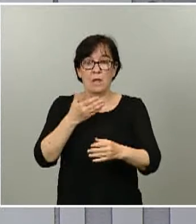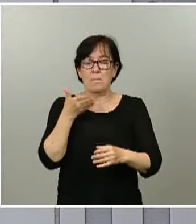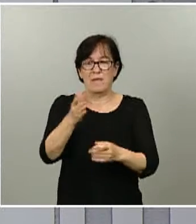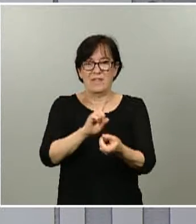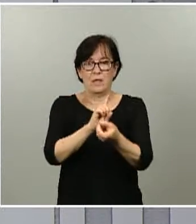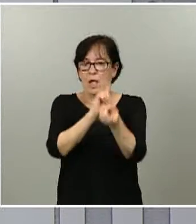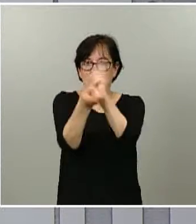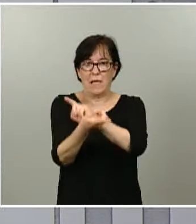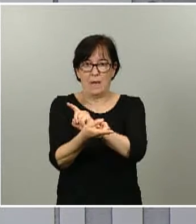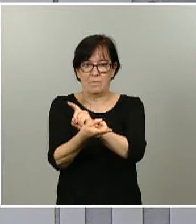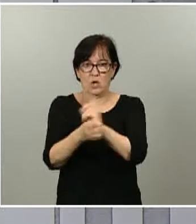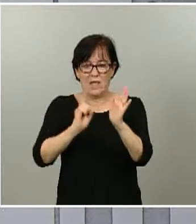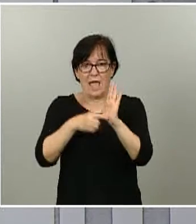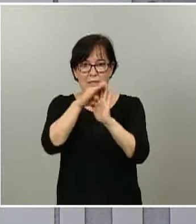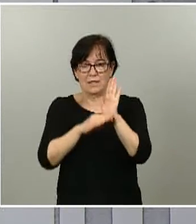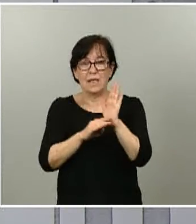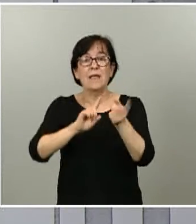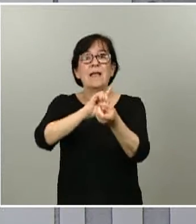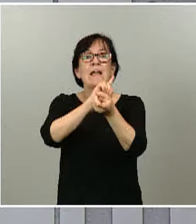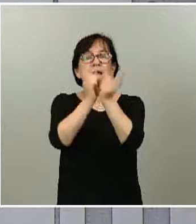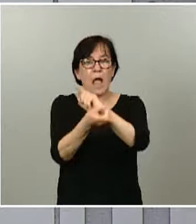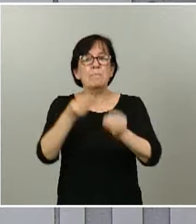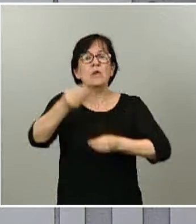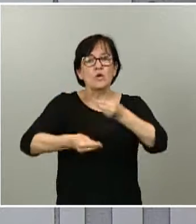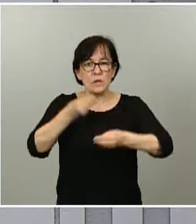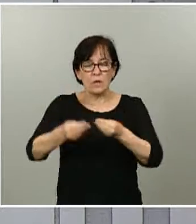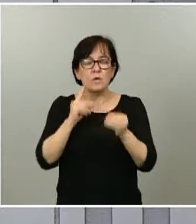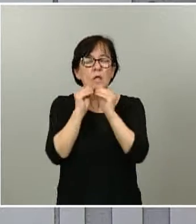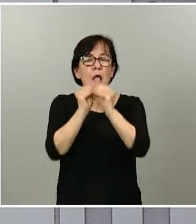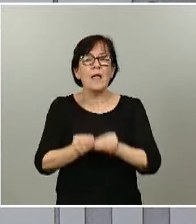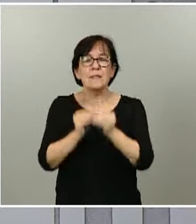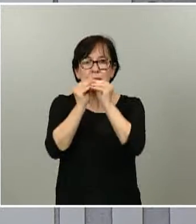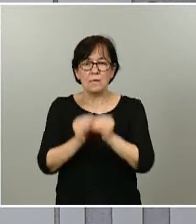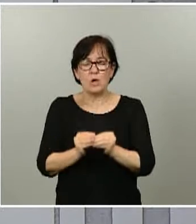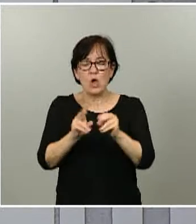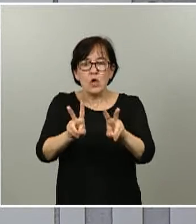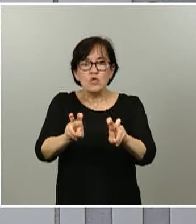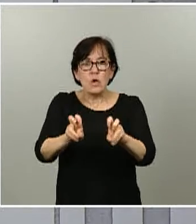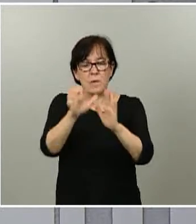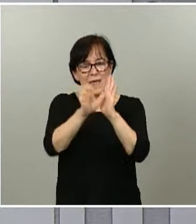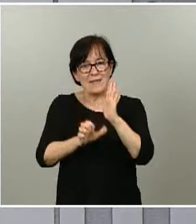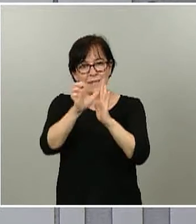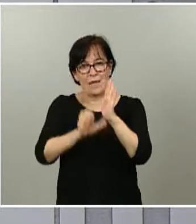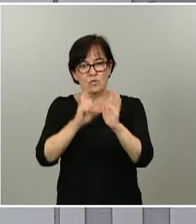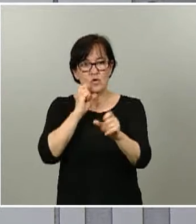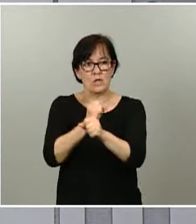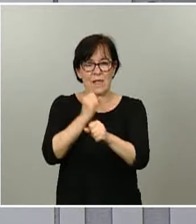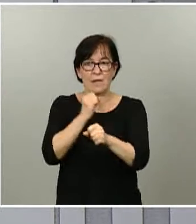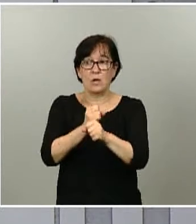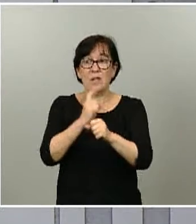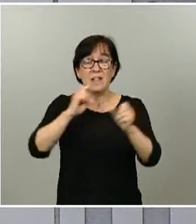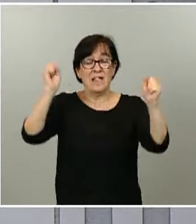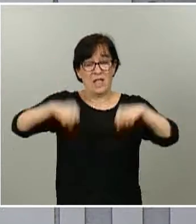legislación. Y ese cambio se hace a través de la elaboración de un nuevo Estatuto de los Trabajadores, que en el acuerdo programático